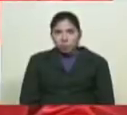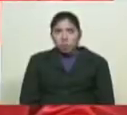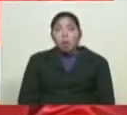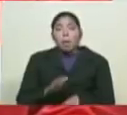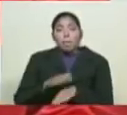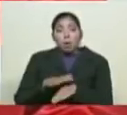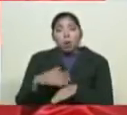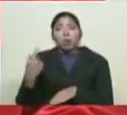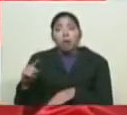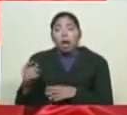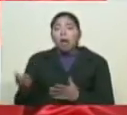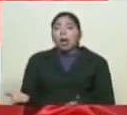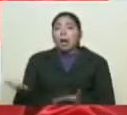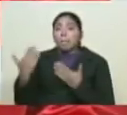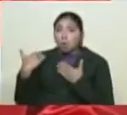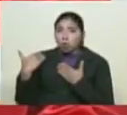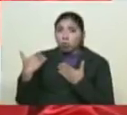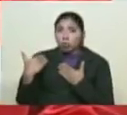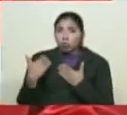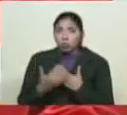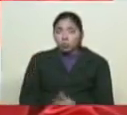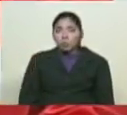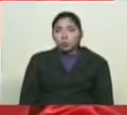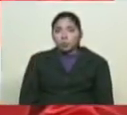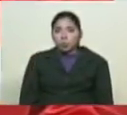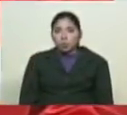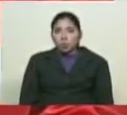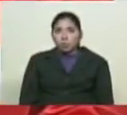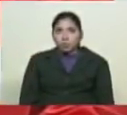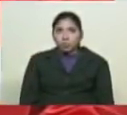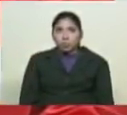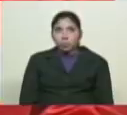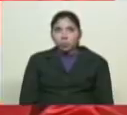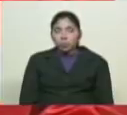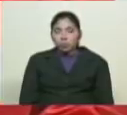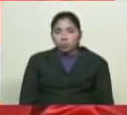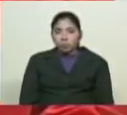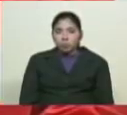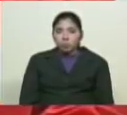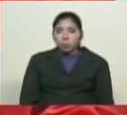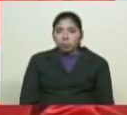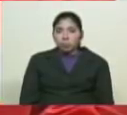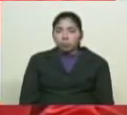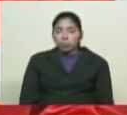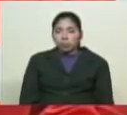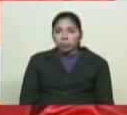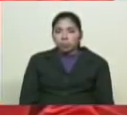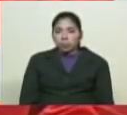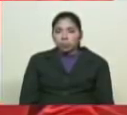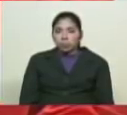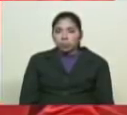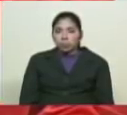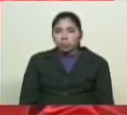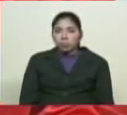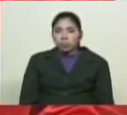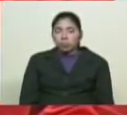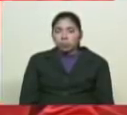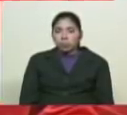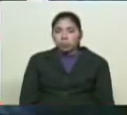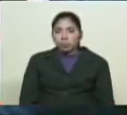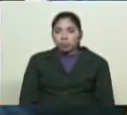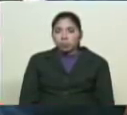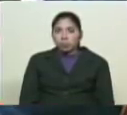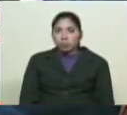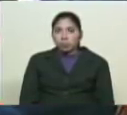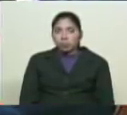han brindado, sobre todo cuando se ha intentado quebrar la moral del pueblo venezolano, el espíritu combativo, el